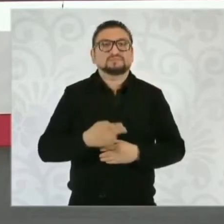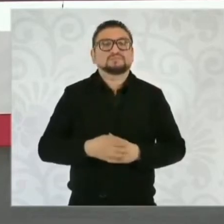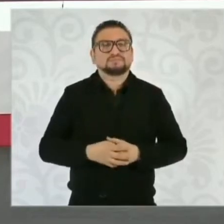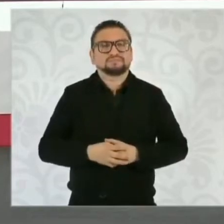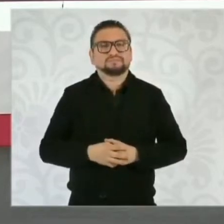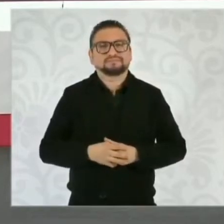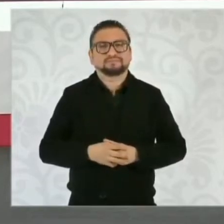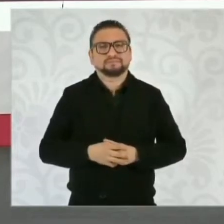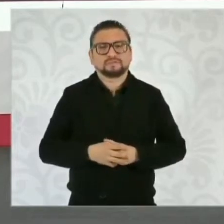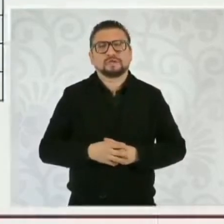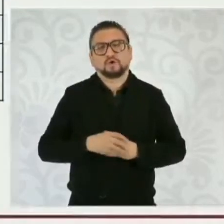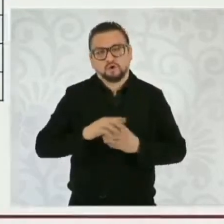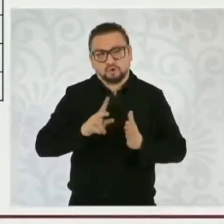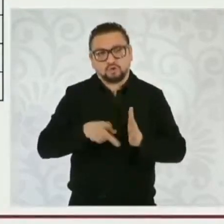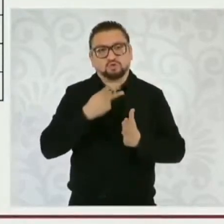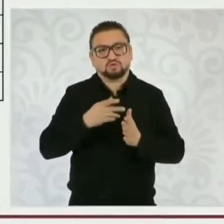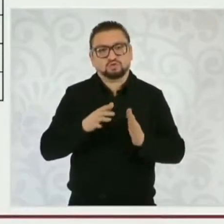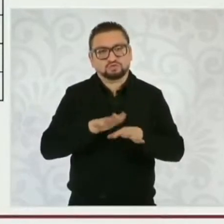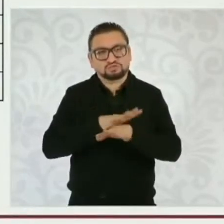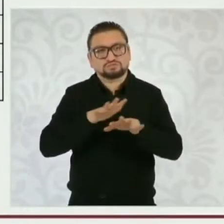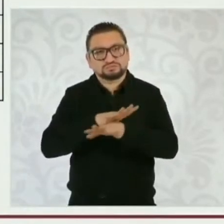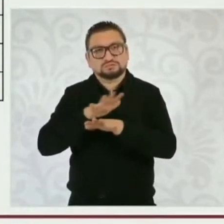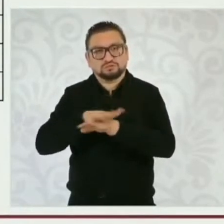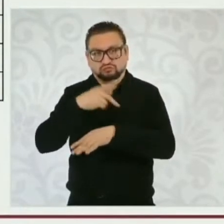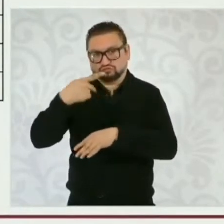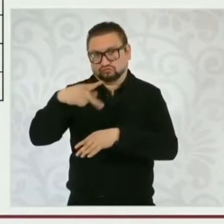una renovación en su infraestructura.